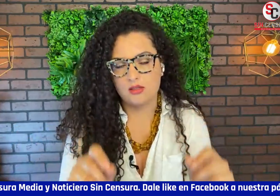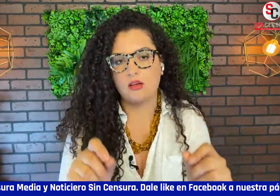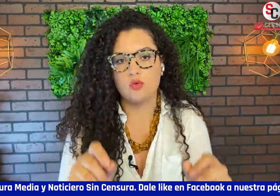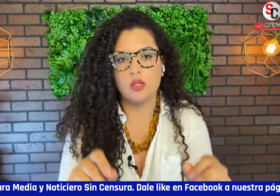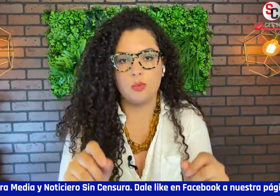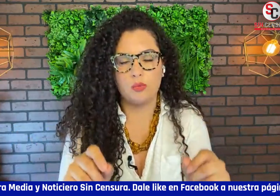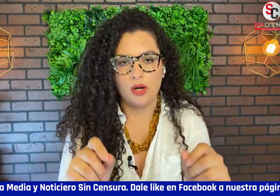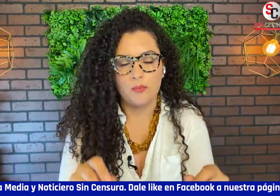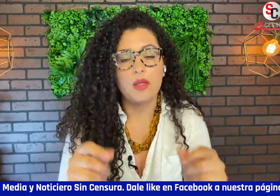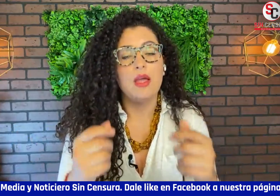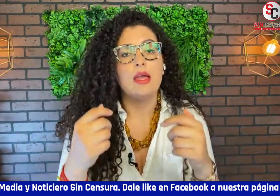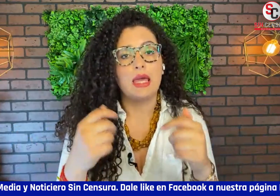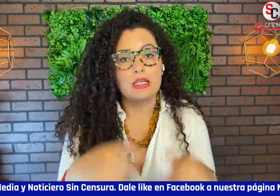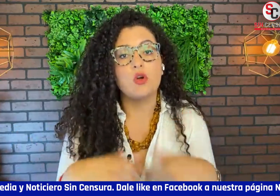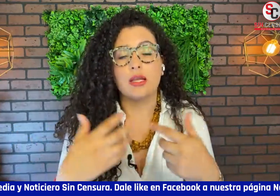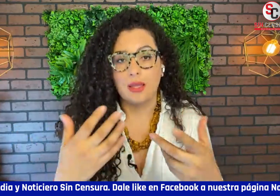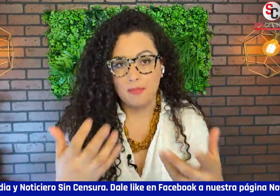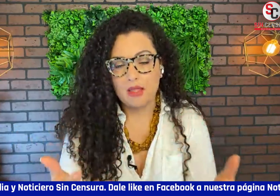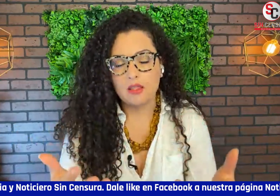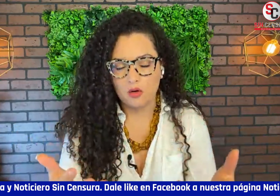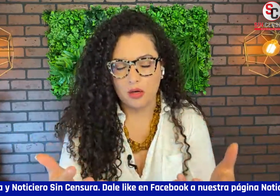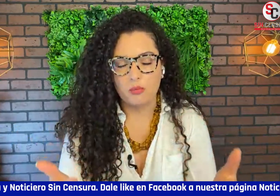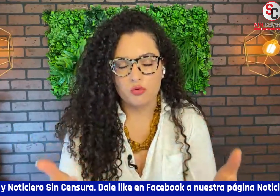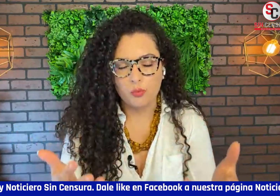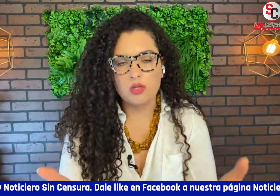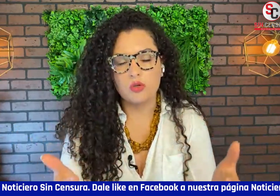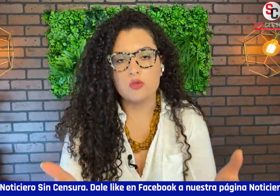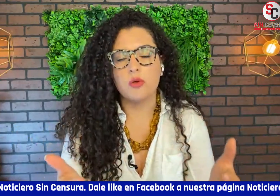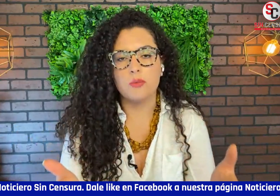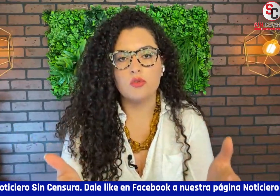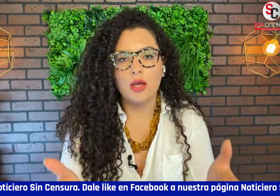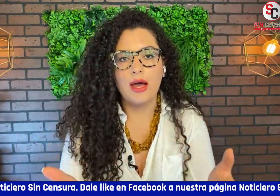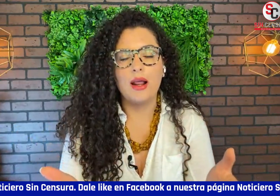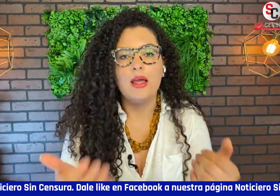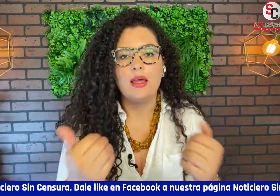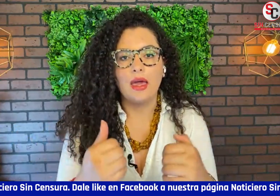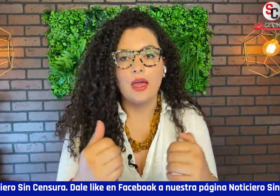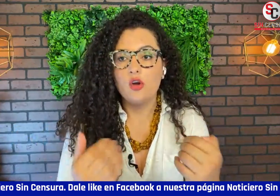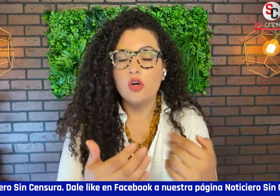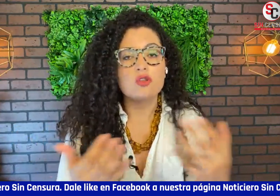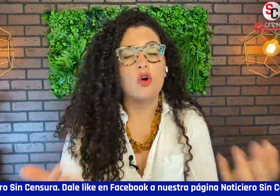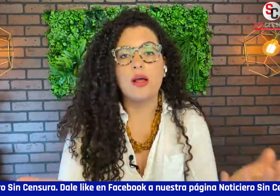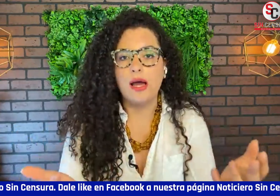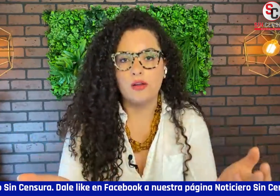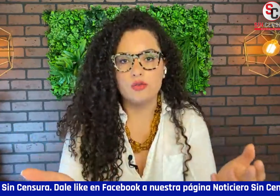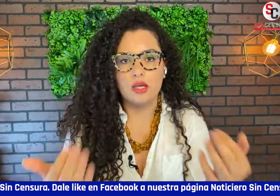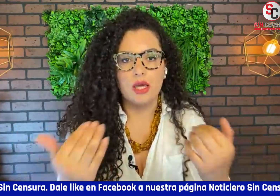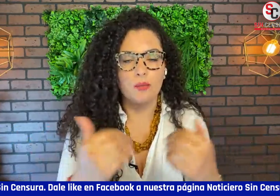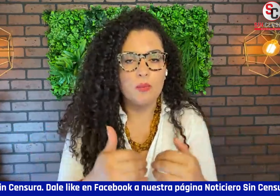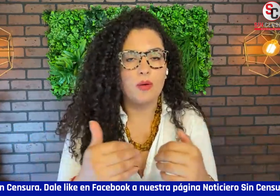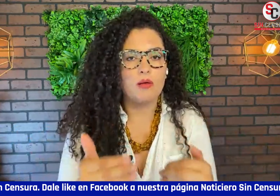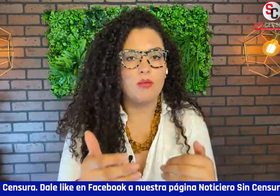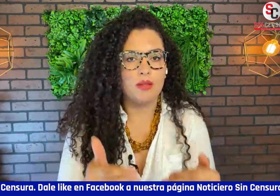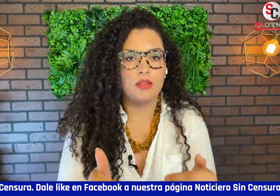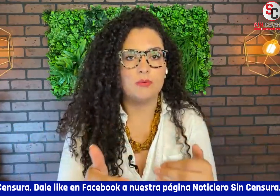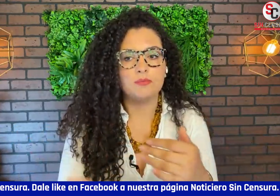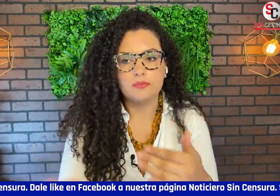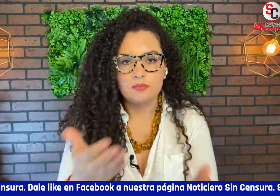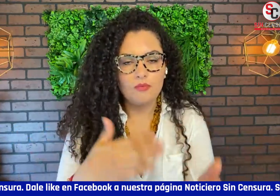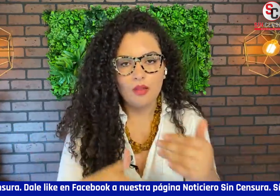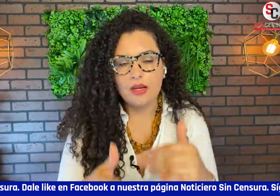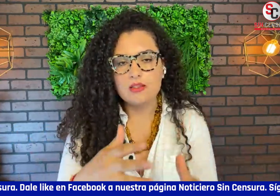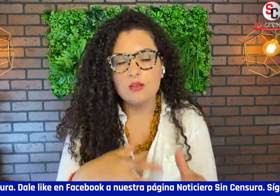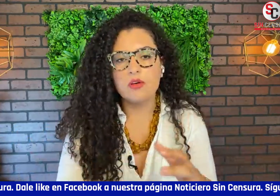libertad en esta consulta popular. Que es lo que también, de lo que por supuesto nos podemos quejar, que no son claros y que muy